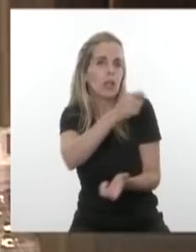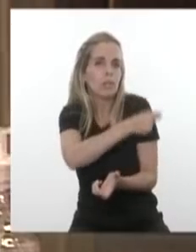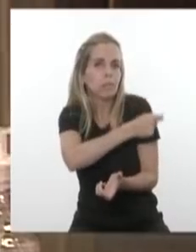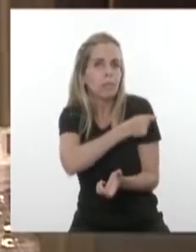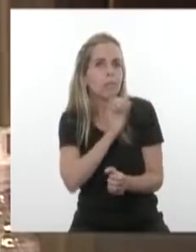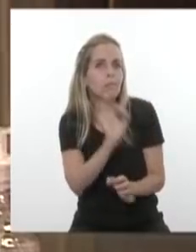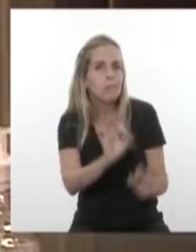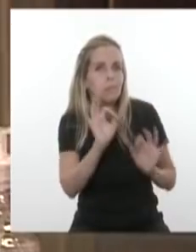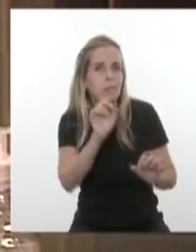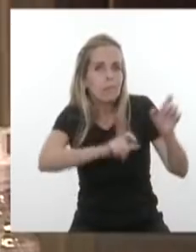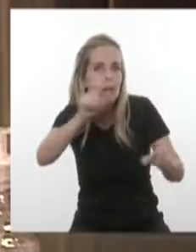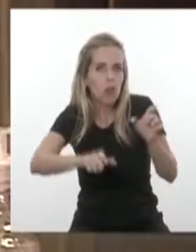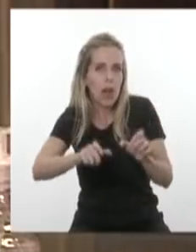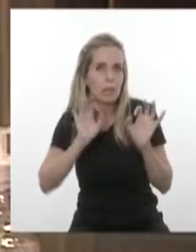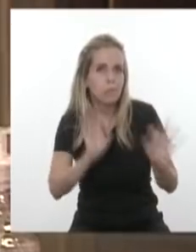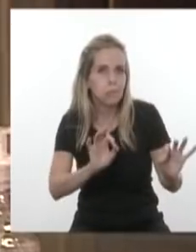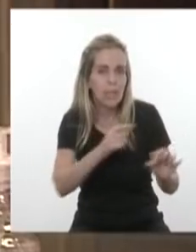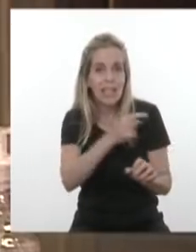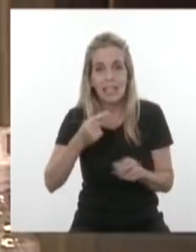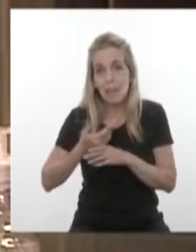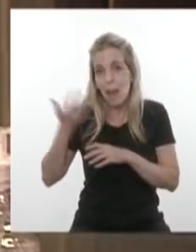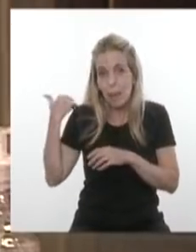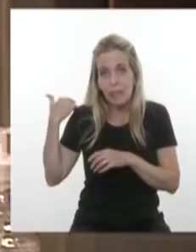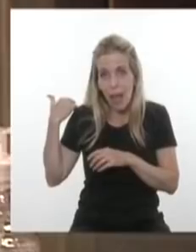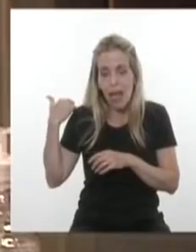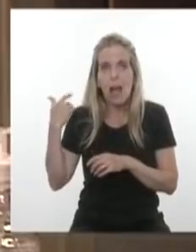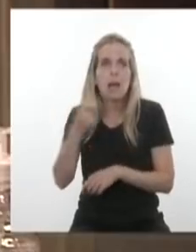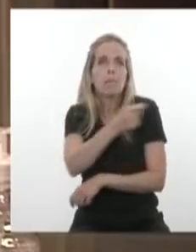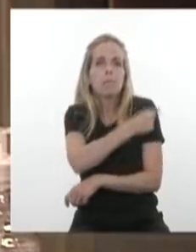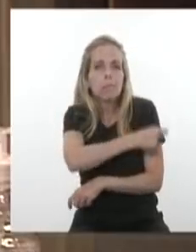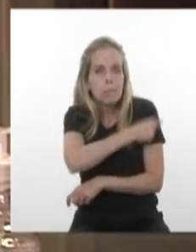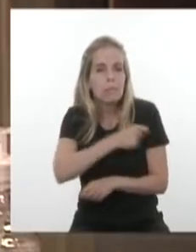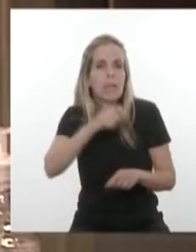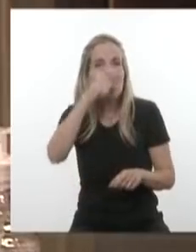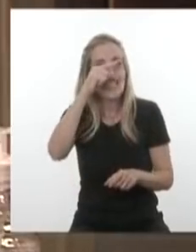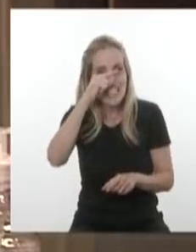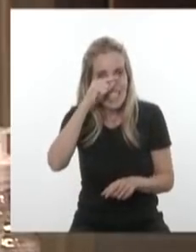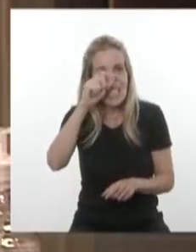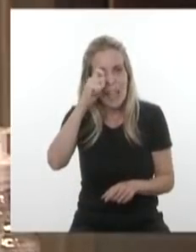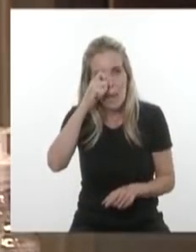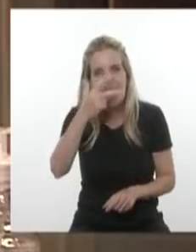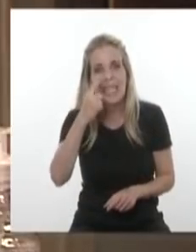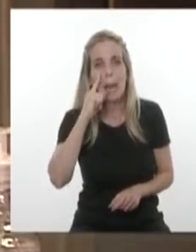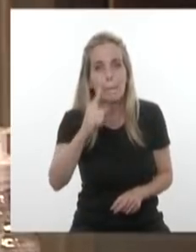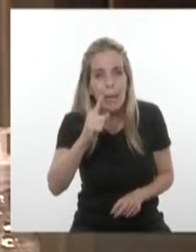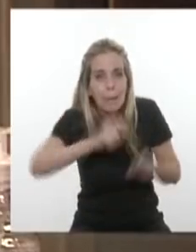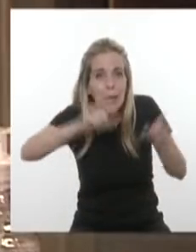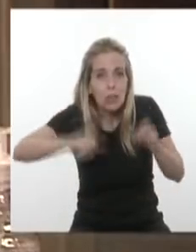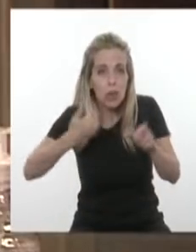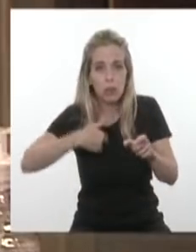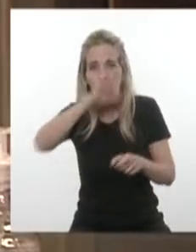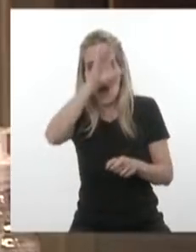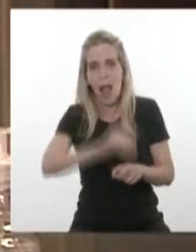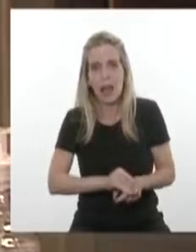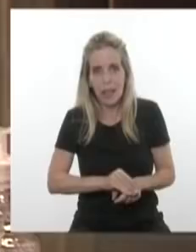argentinas y argentinos la semana pasada se vacunaron 723 mil personas en todo el país